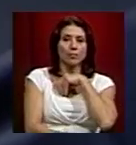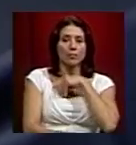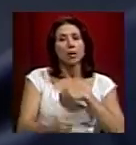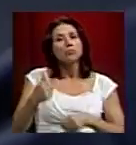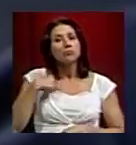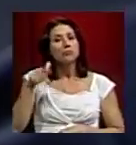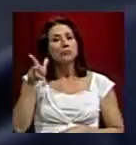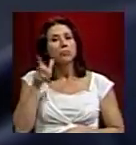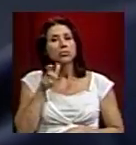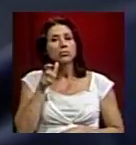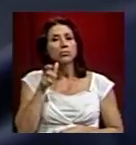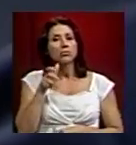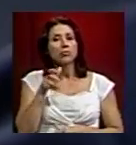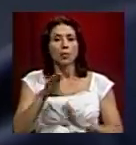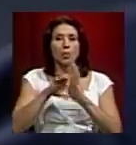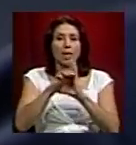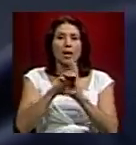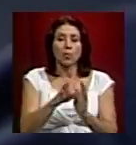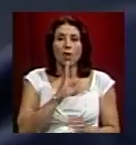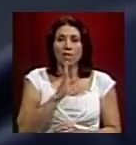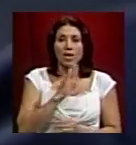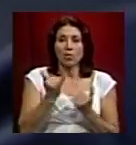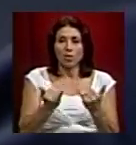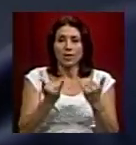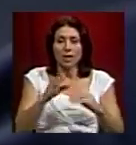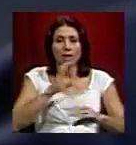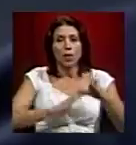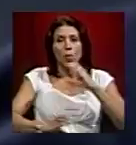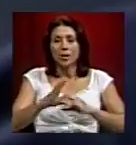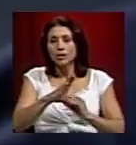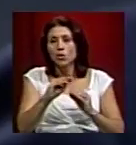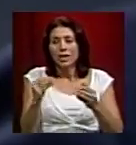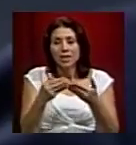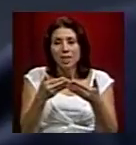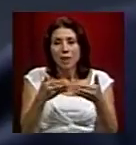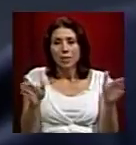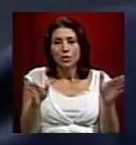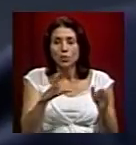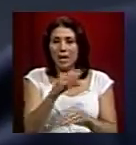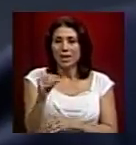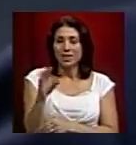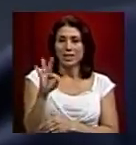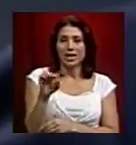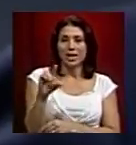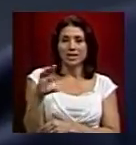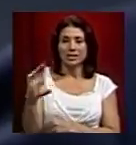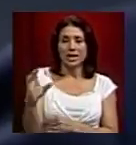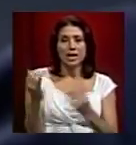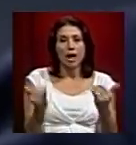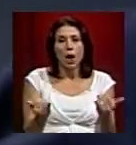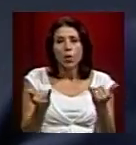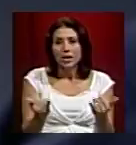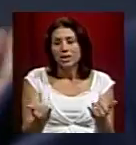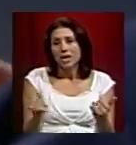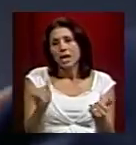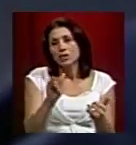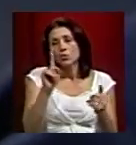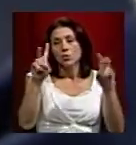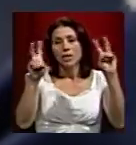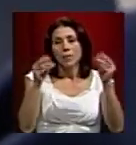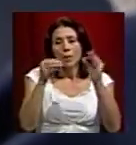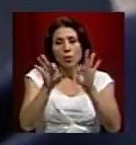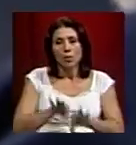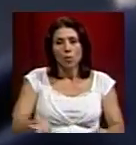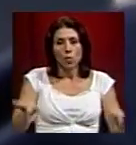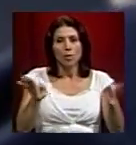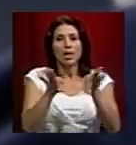escuchado, por ejemplo, hablando ahorita de comercio y de apertura y de Tratado de Libre Comercio, que está ahorita como un tema muy